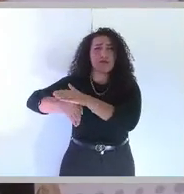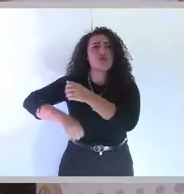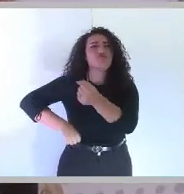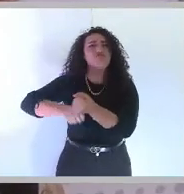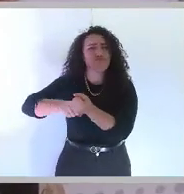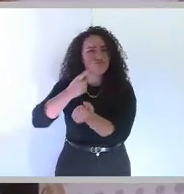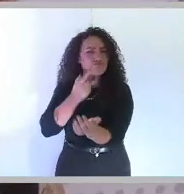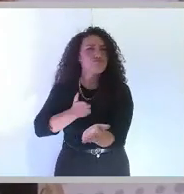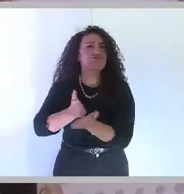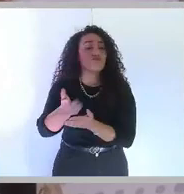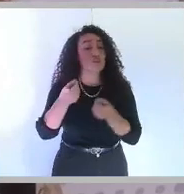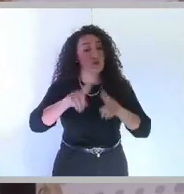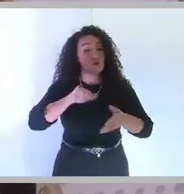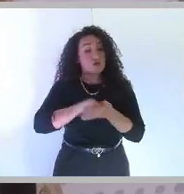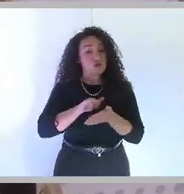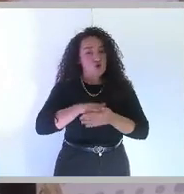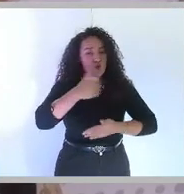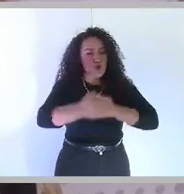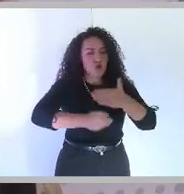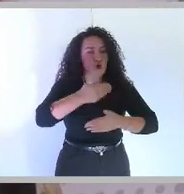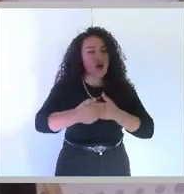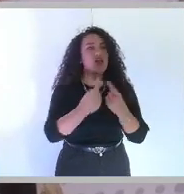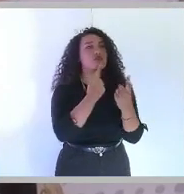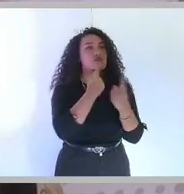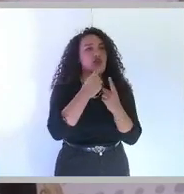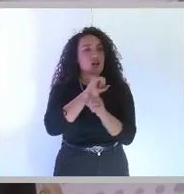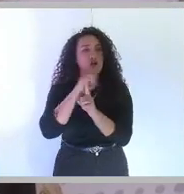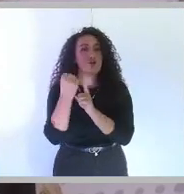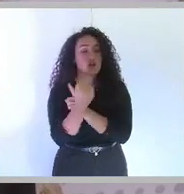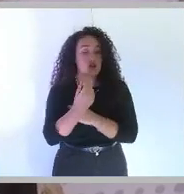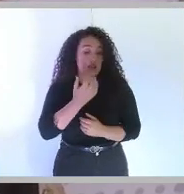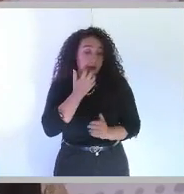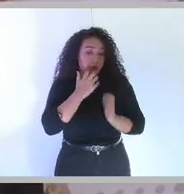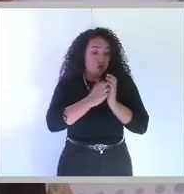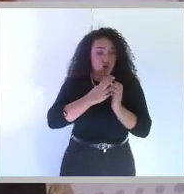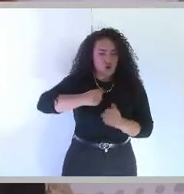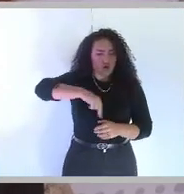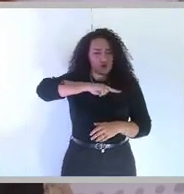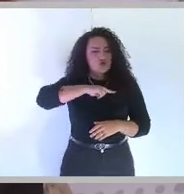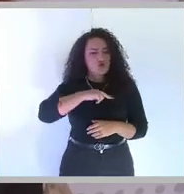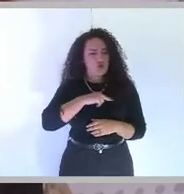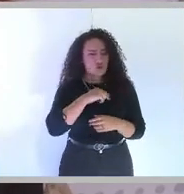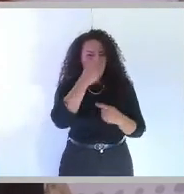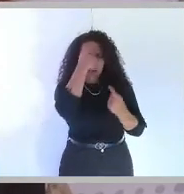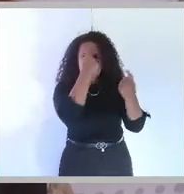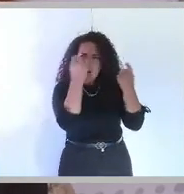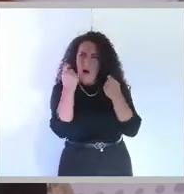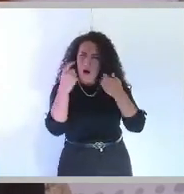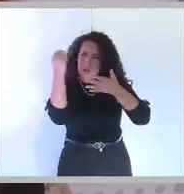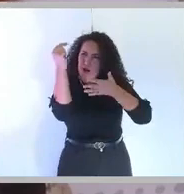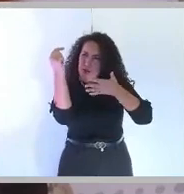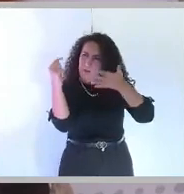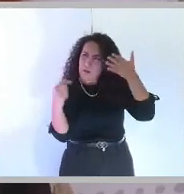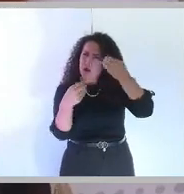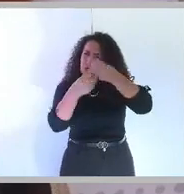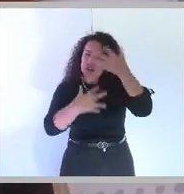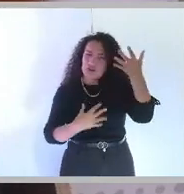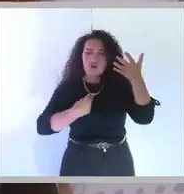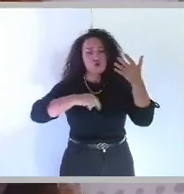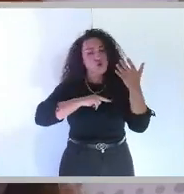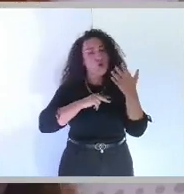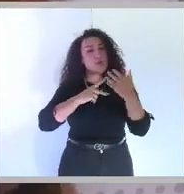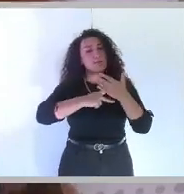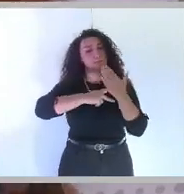diálogo social. Por ejemplo, hemos apoyado varias iniciativas para desarrollar un programa específico